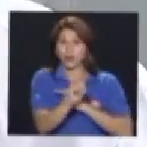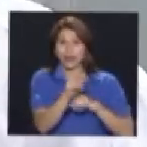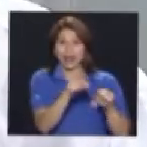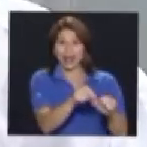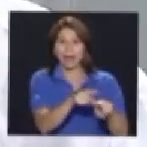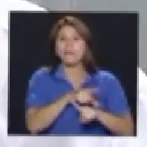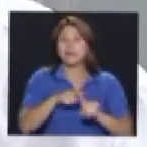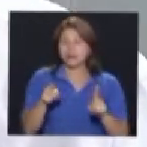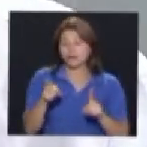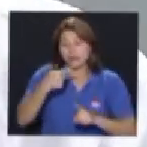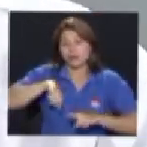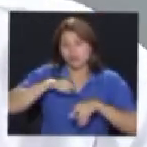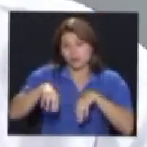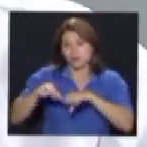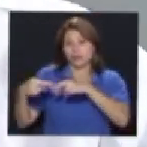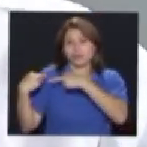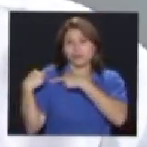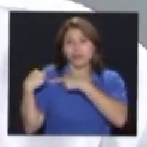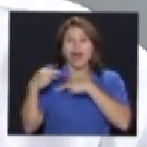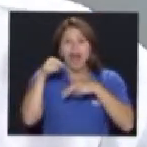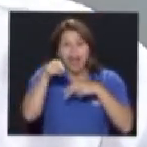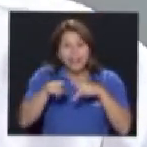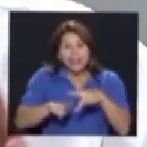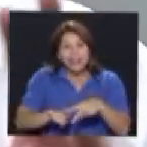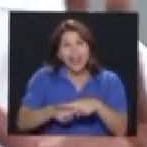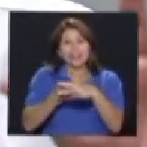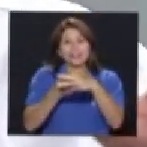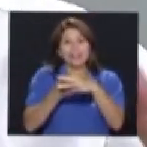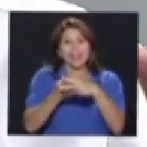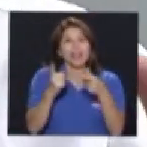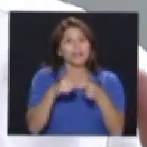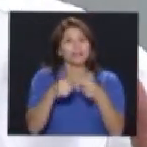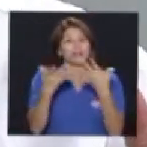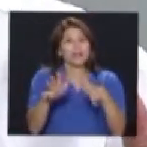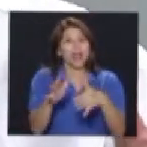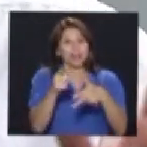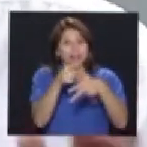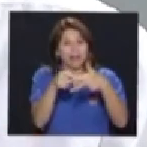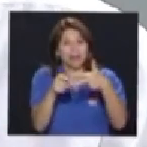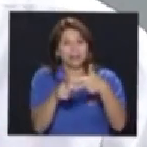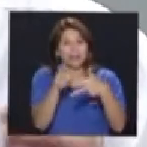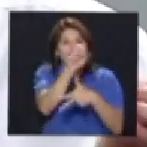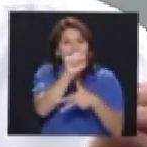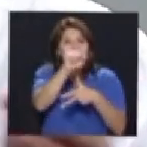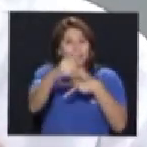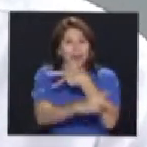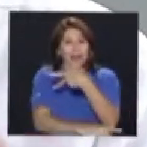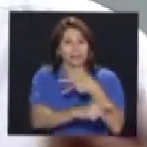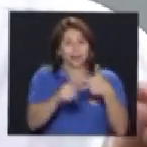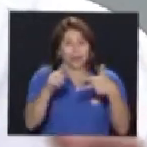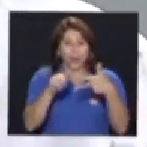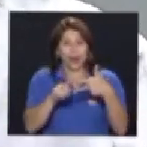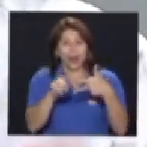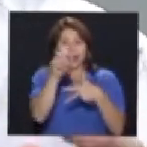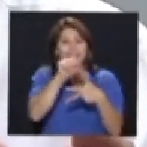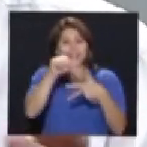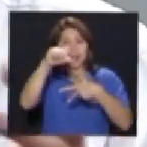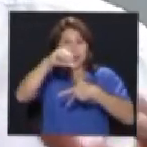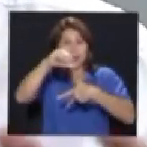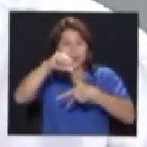el Estado de la Educación. Entonces ya de pronto éramos tres, no porque hubiera un gran plan detrás de eso, sino fueron respuestas